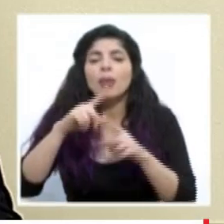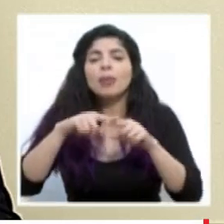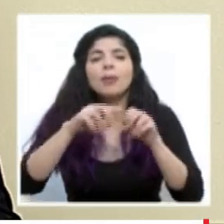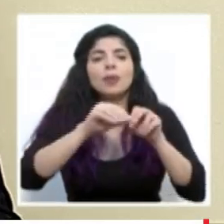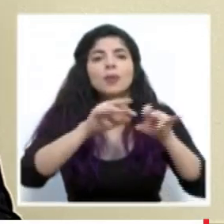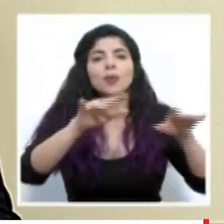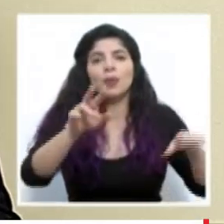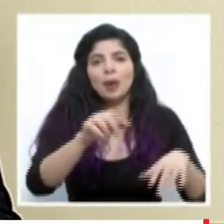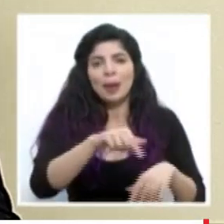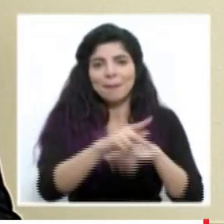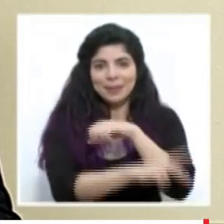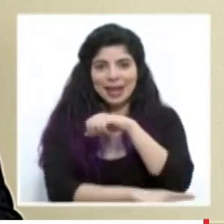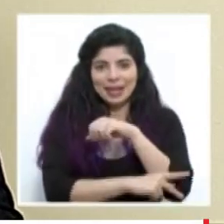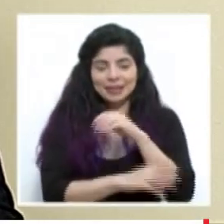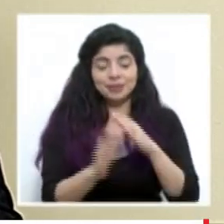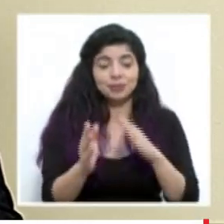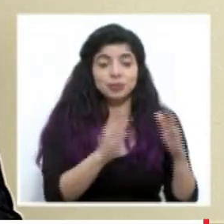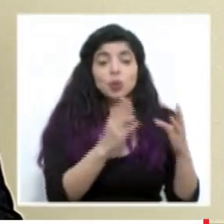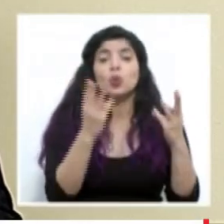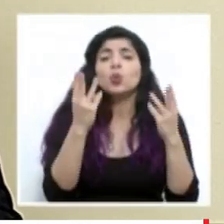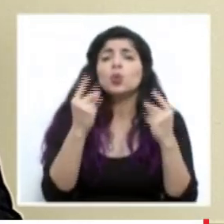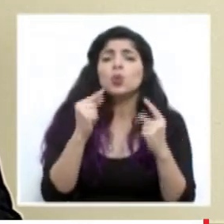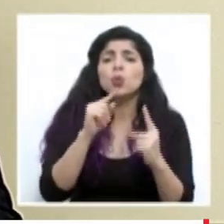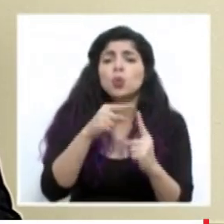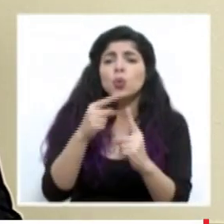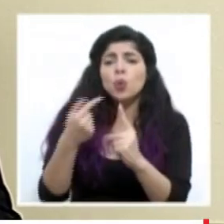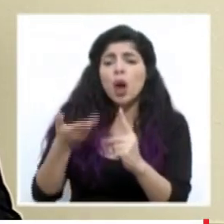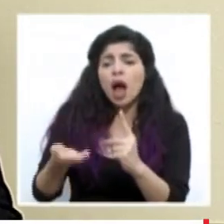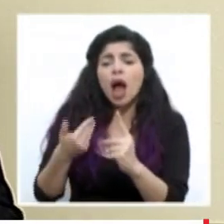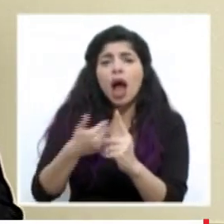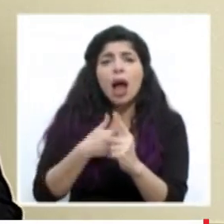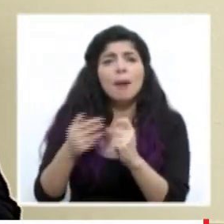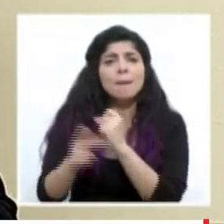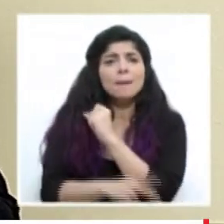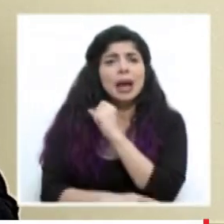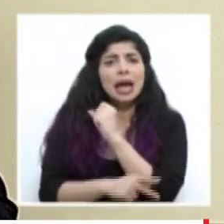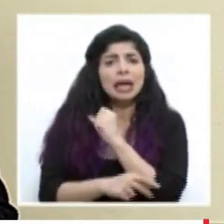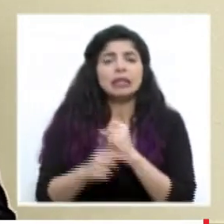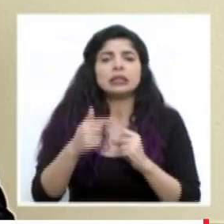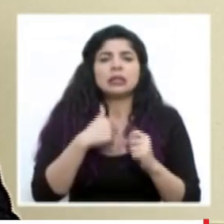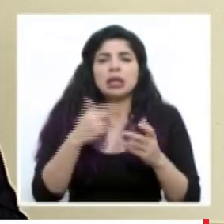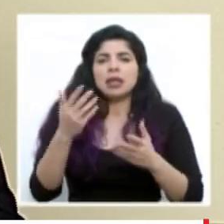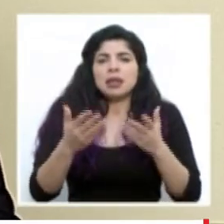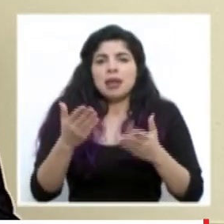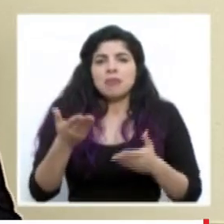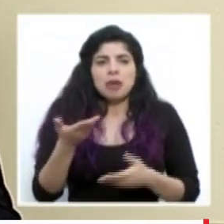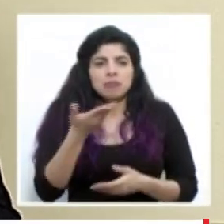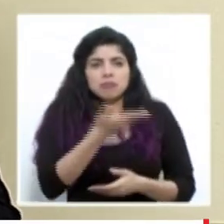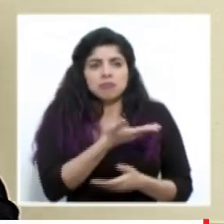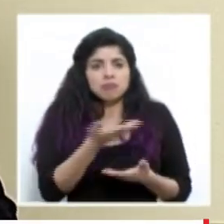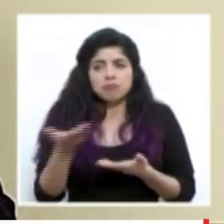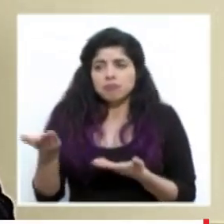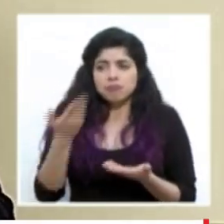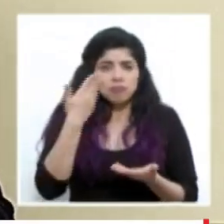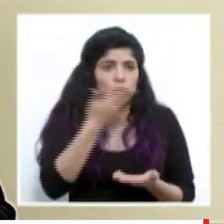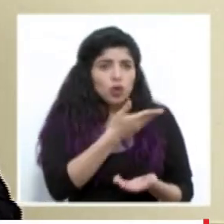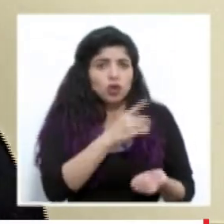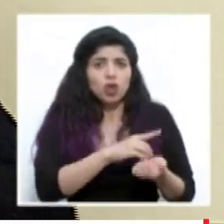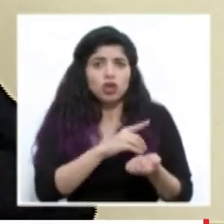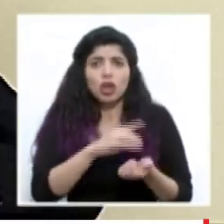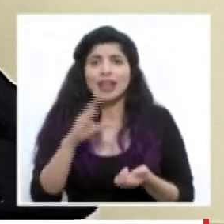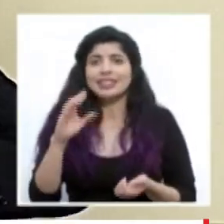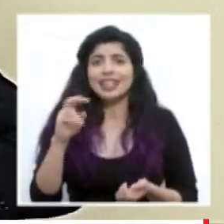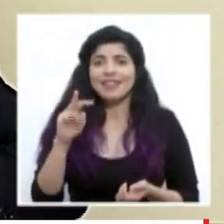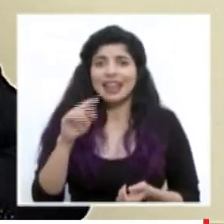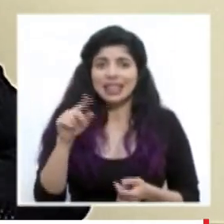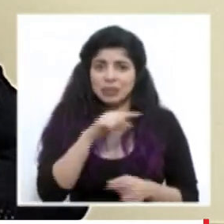país. Con respecto al número de pruebas y la suficiencia que tenemos como país, pues yo tal vez sí le dejaría la palabra, no sé, a la doctora Cervantes para